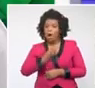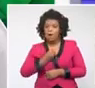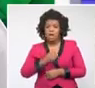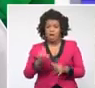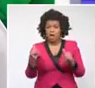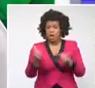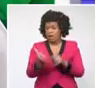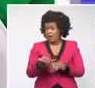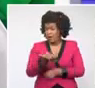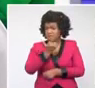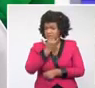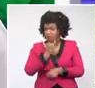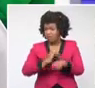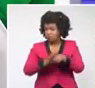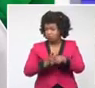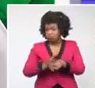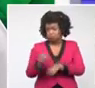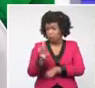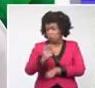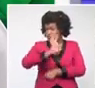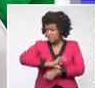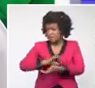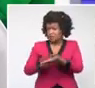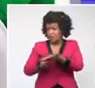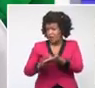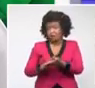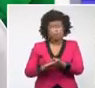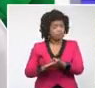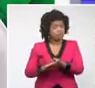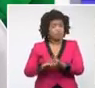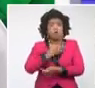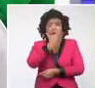síntomas. No, lamentablemente también se complican